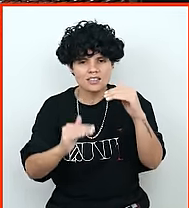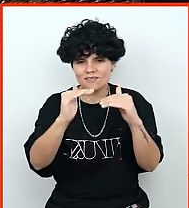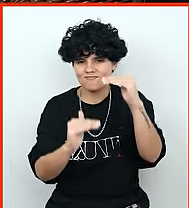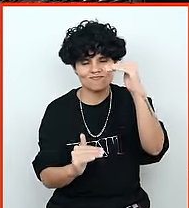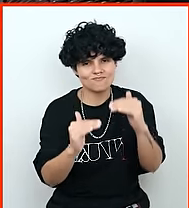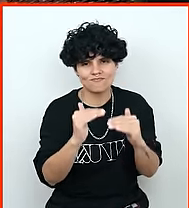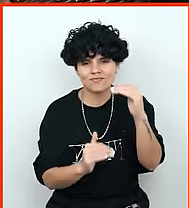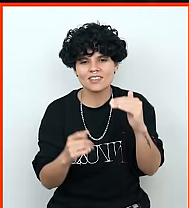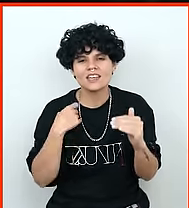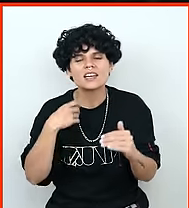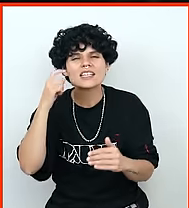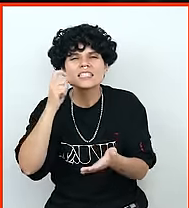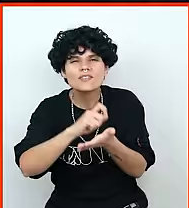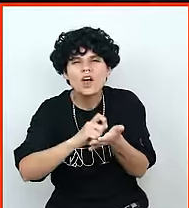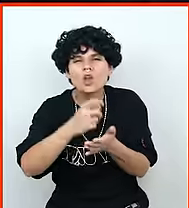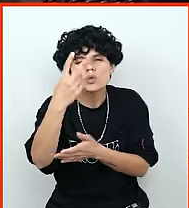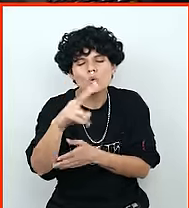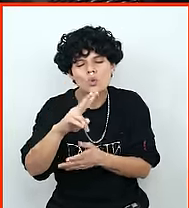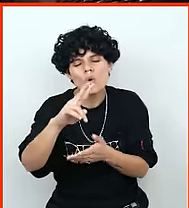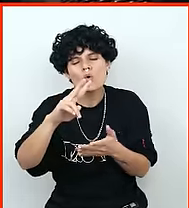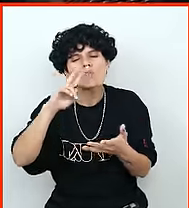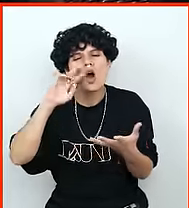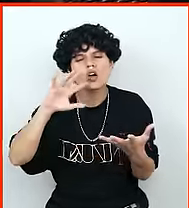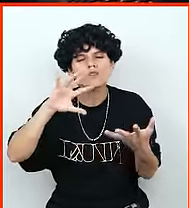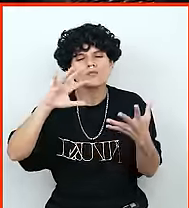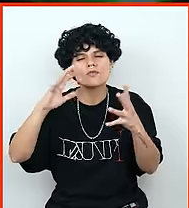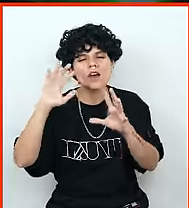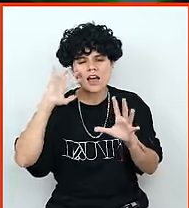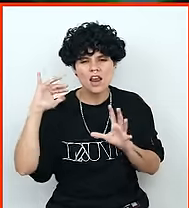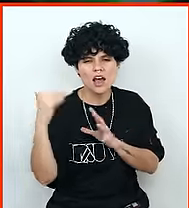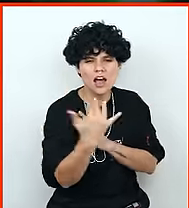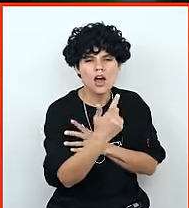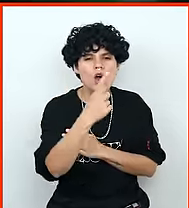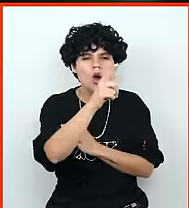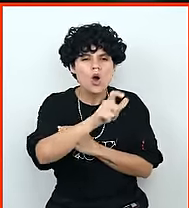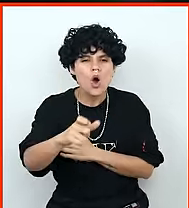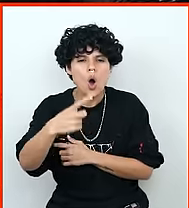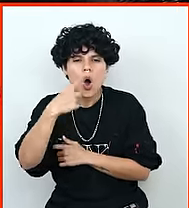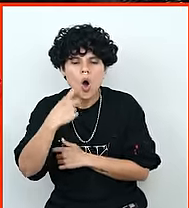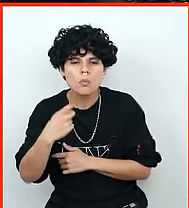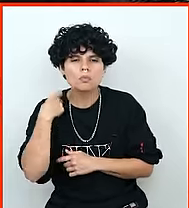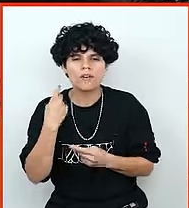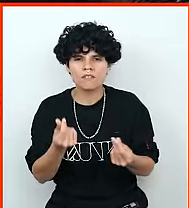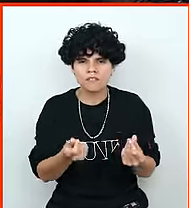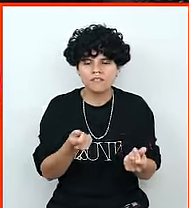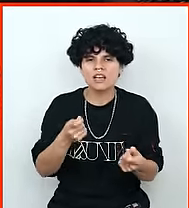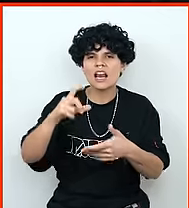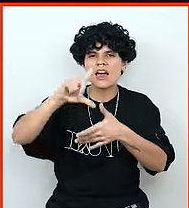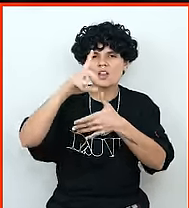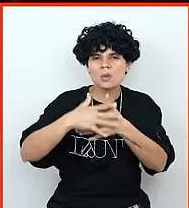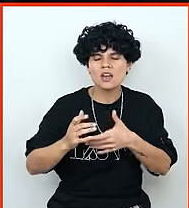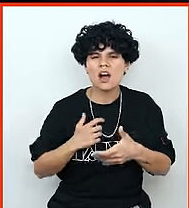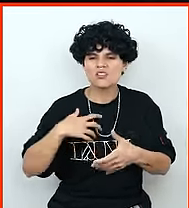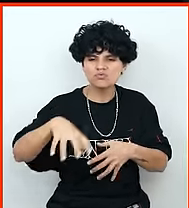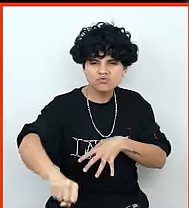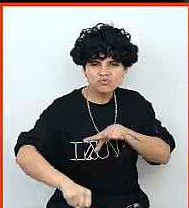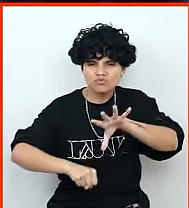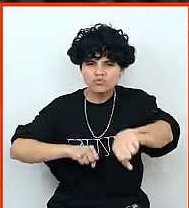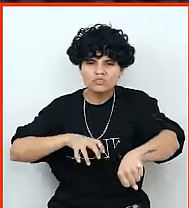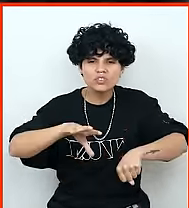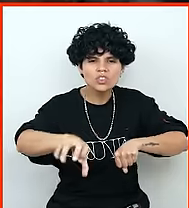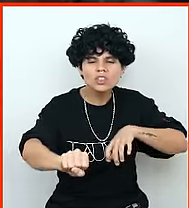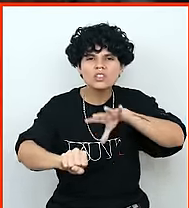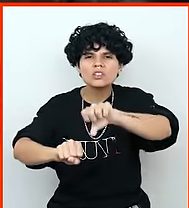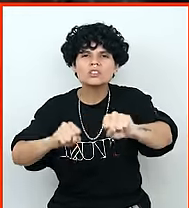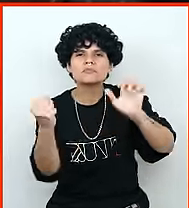tu historia de forma esférica y maligna. Hombre sin virtud, compra Latinoamérica bajo el